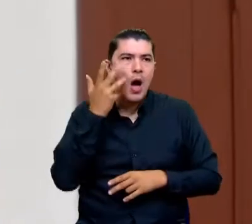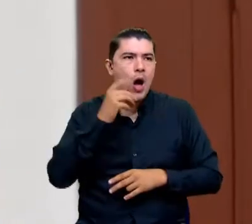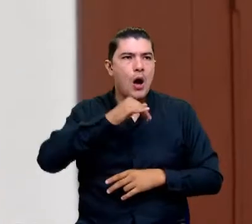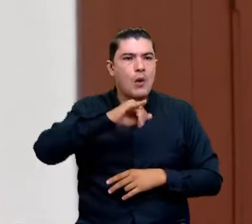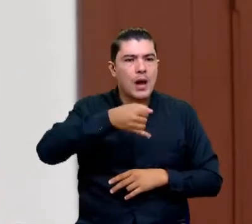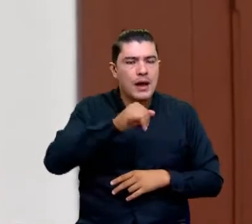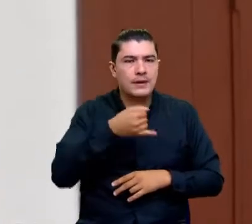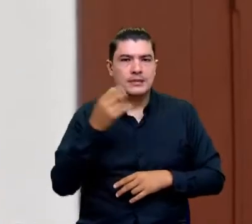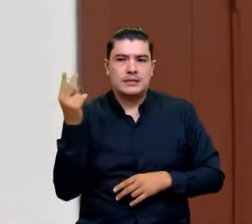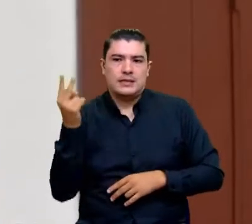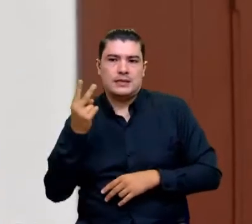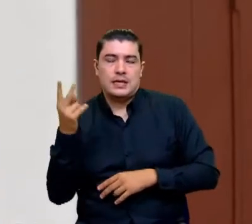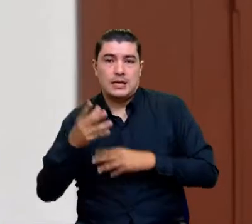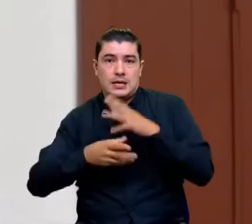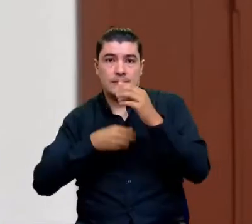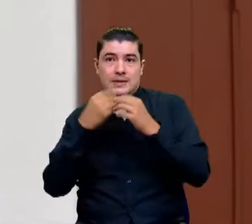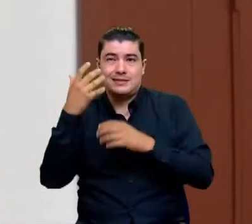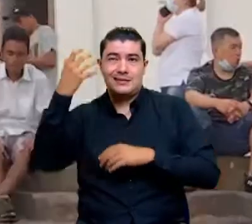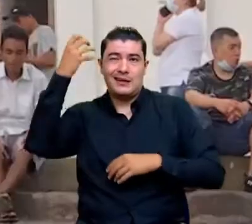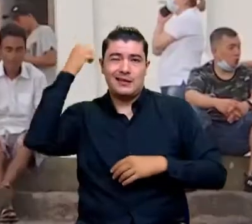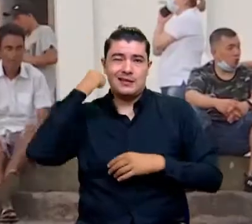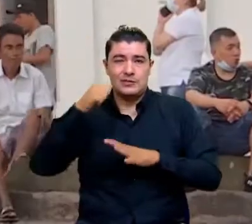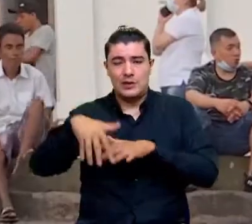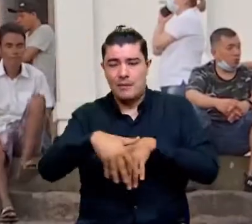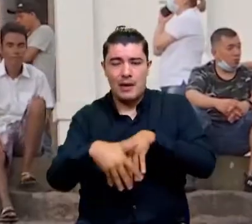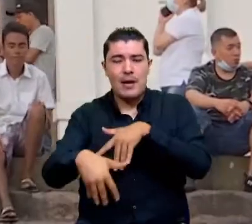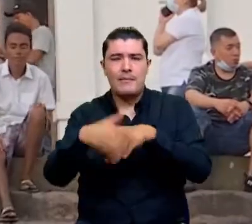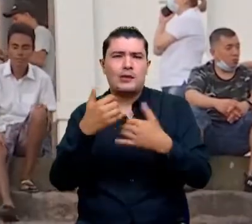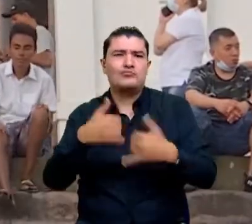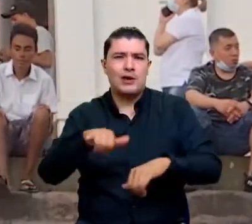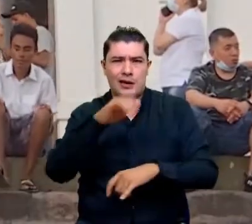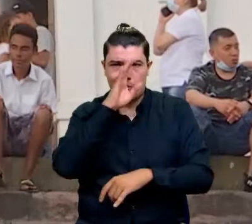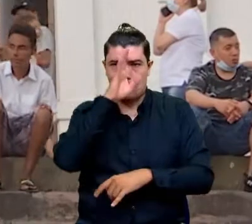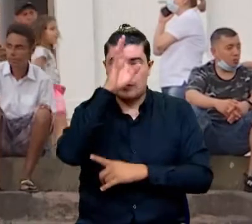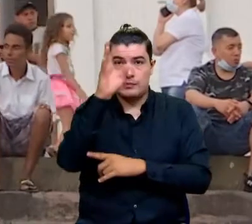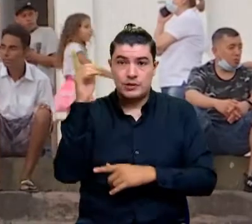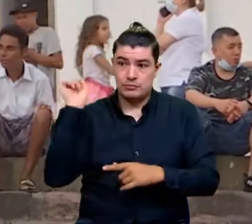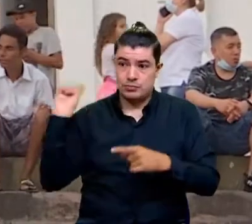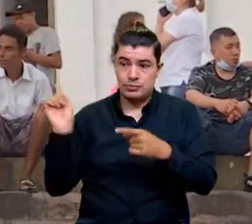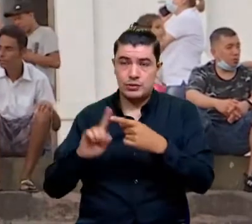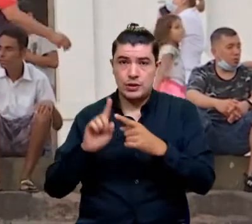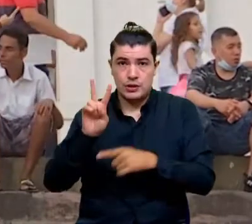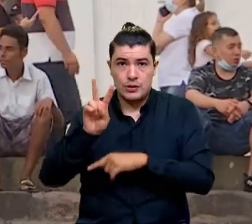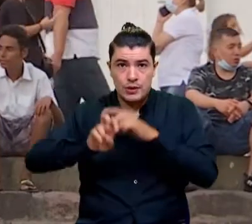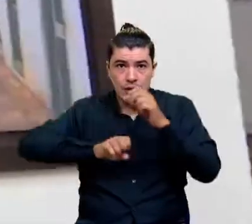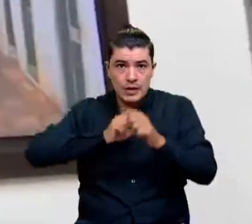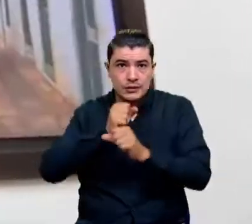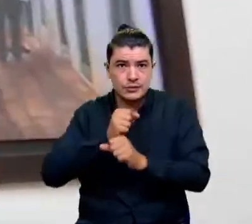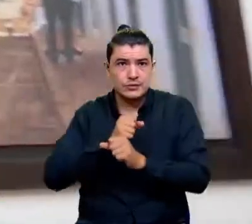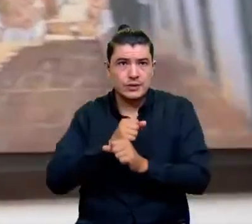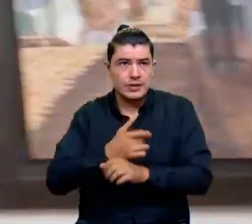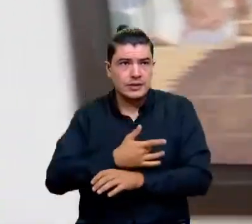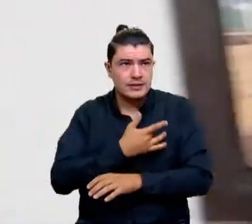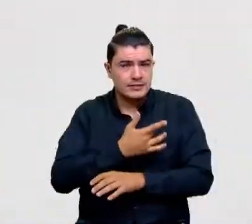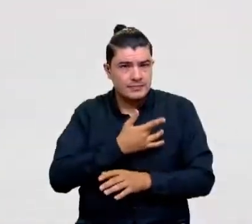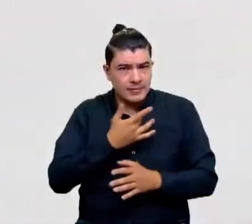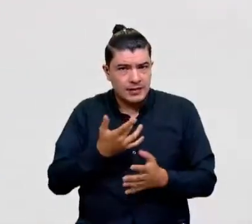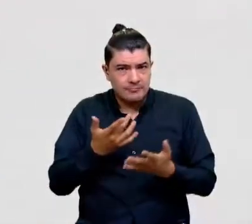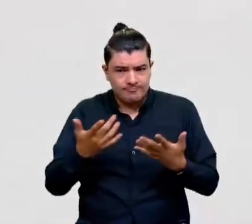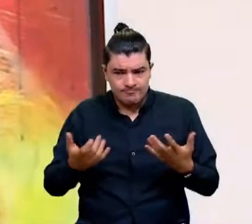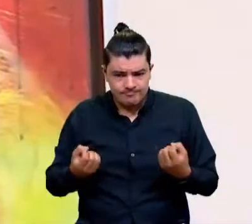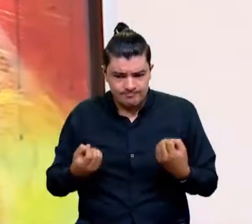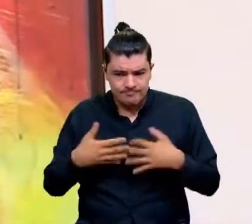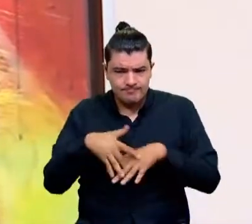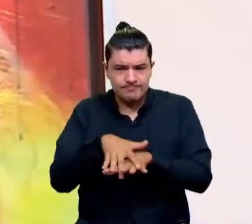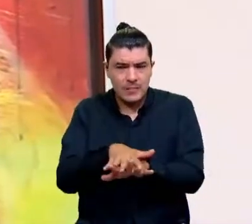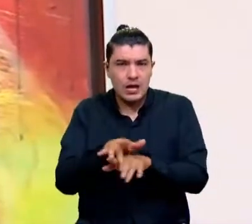las tradicionales procesiones a las que ya estamos acostumbrados. Después de 2 años, regresa ese sentir, ese matiz de sentimiento en